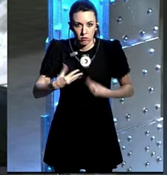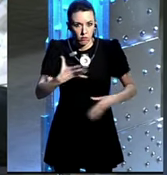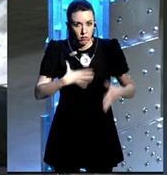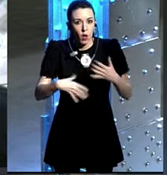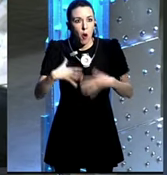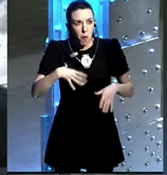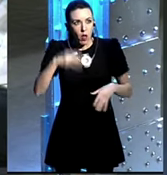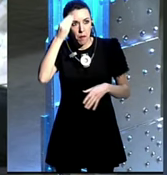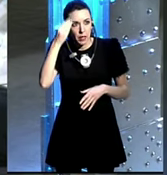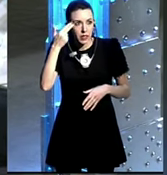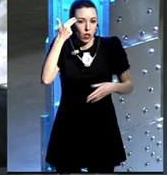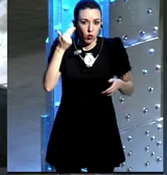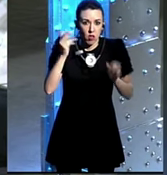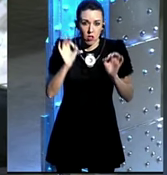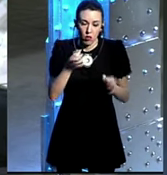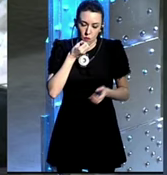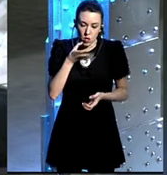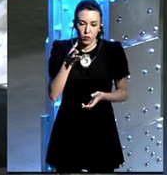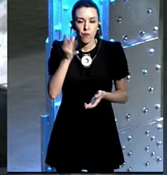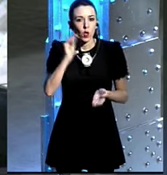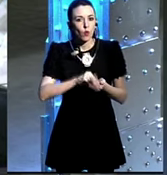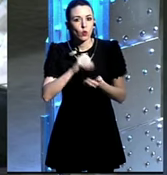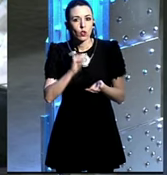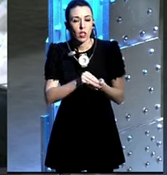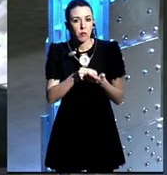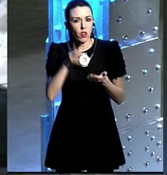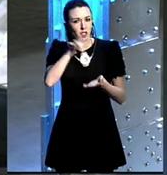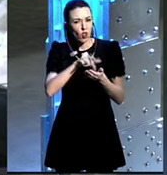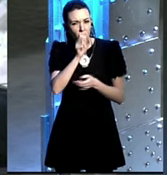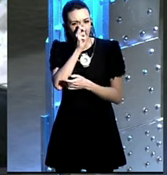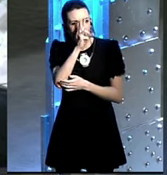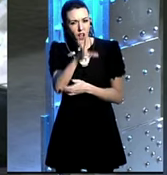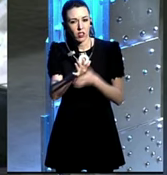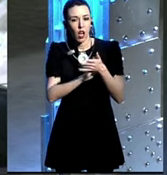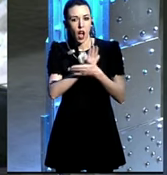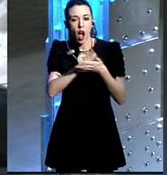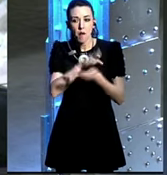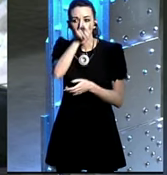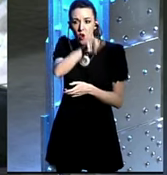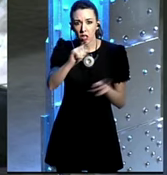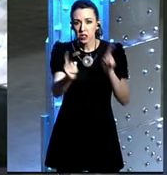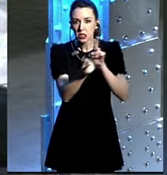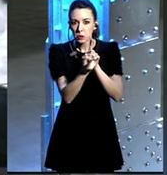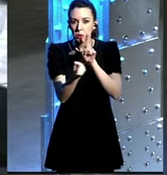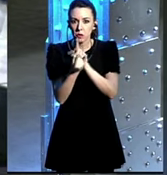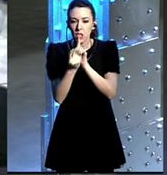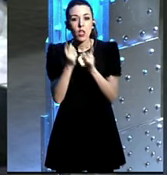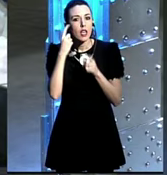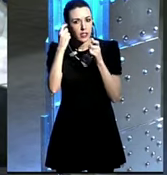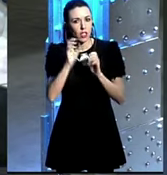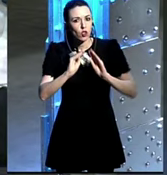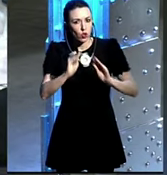a plantearse el suicidio. Bueno, durante muchas ocasiones a lo largo de los años he hablado con gente que ha hecho intentos